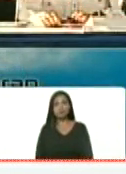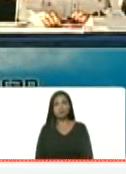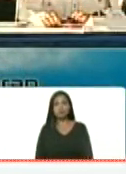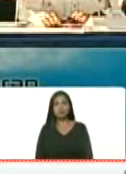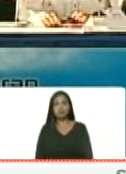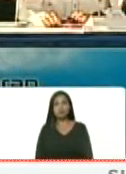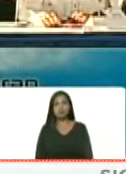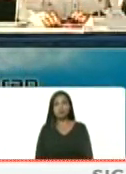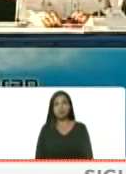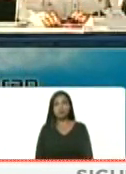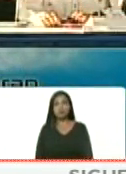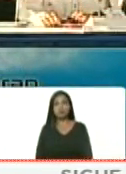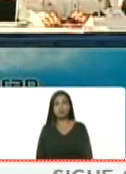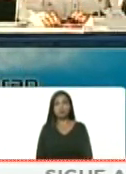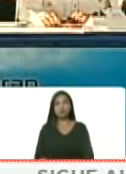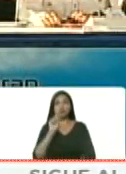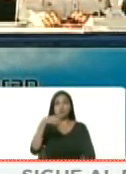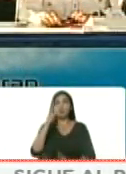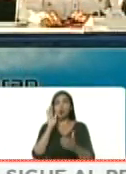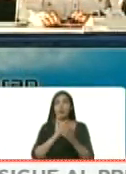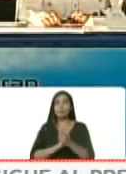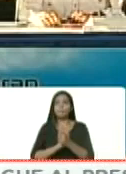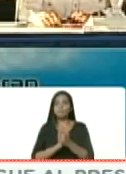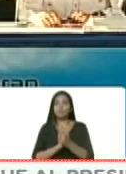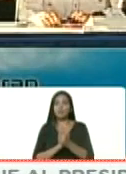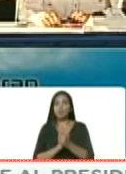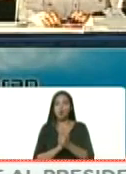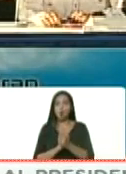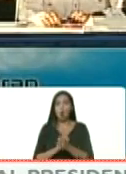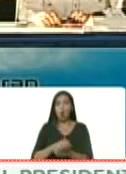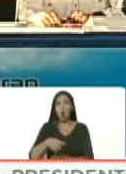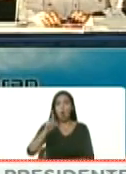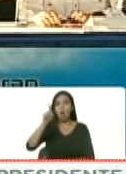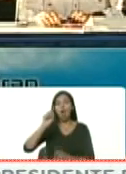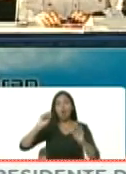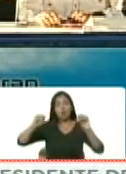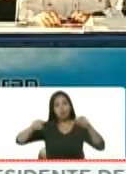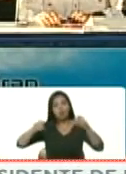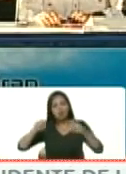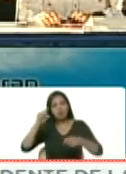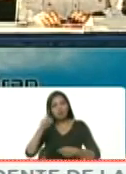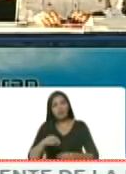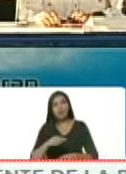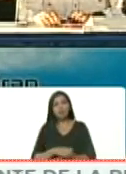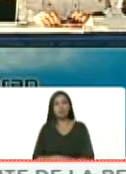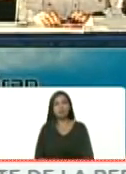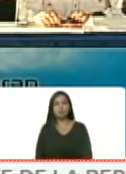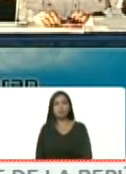los compañeros de la mototaxi, los mototaxistas,